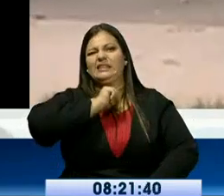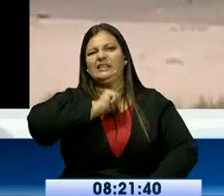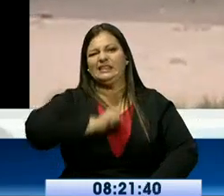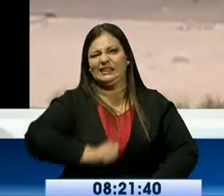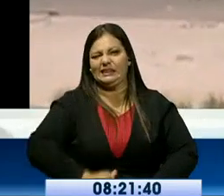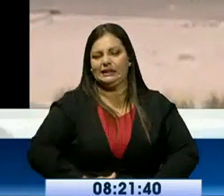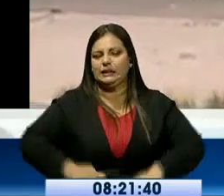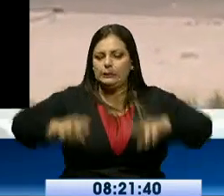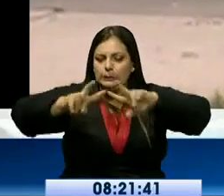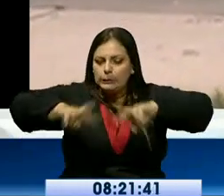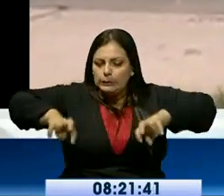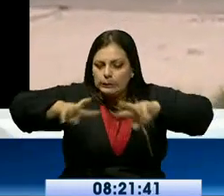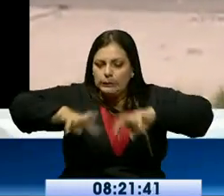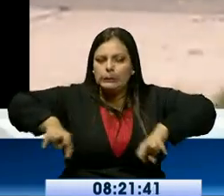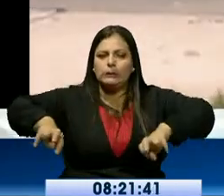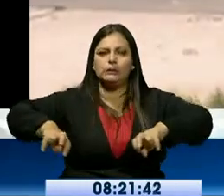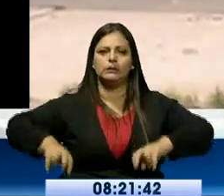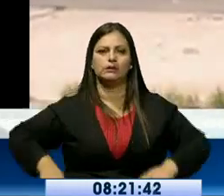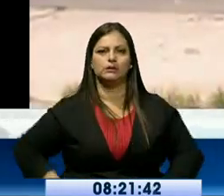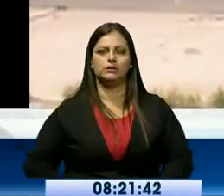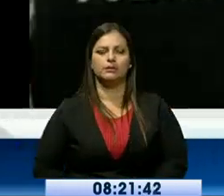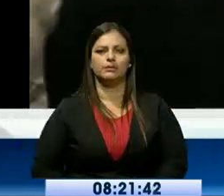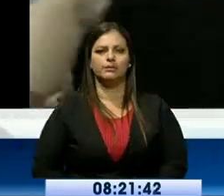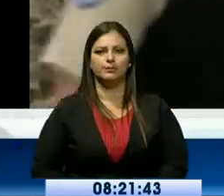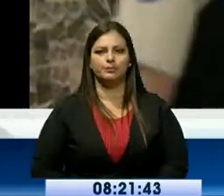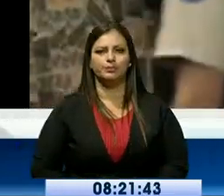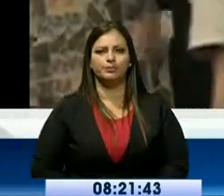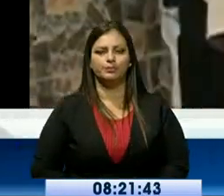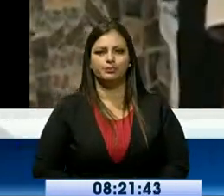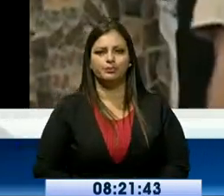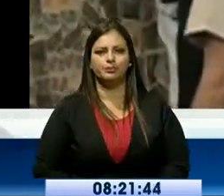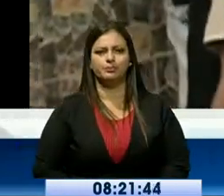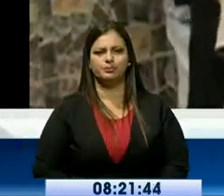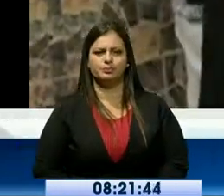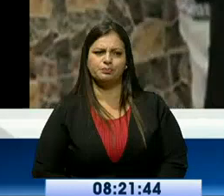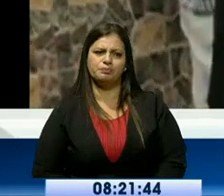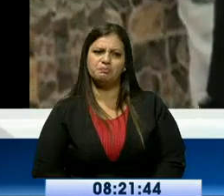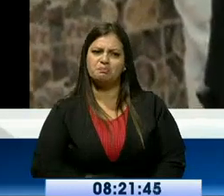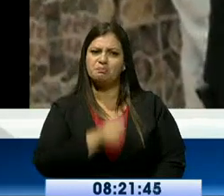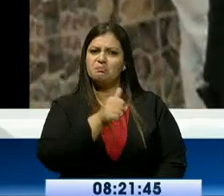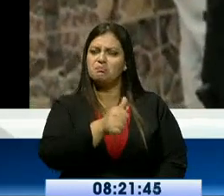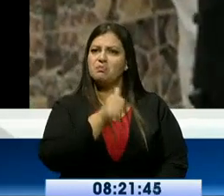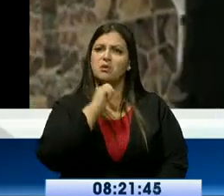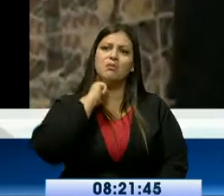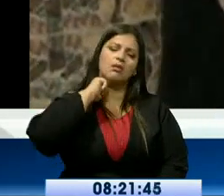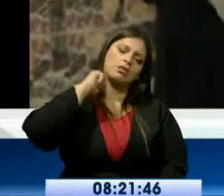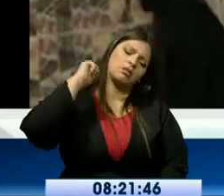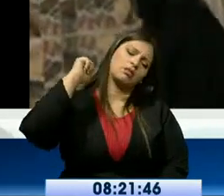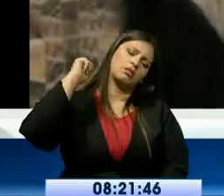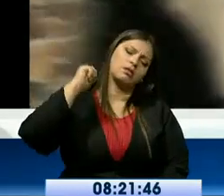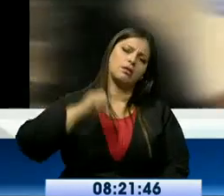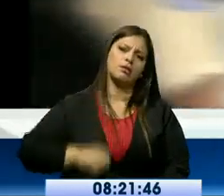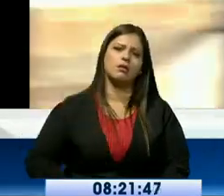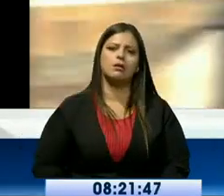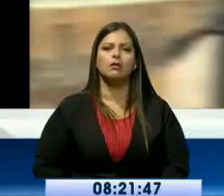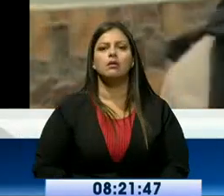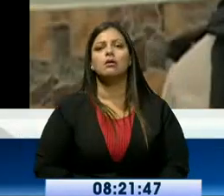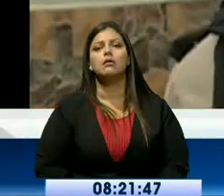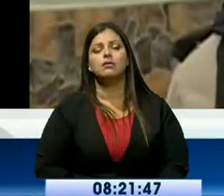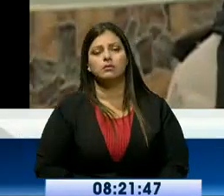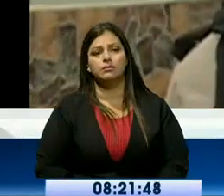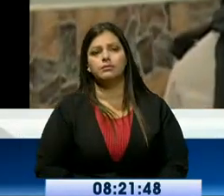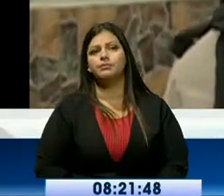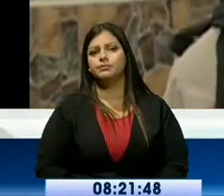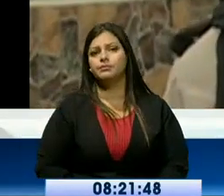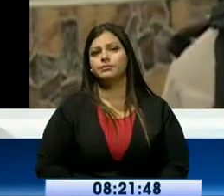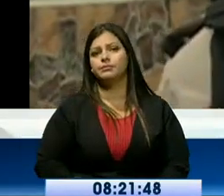exactos de lo que habría sucedido. En primera instancia se maneja la hipótesis del suicidio. Se le encontró con una soga. Eso se lo